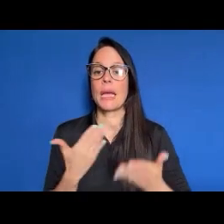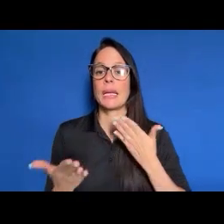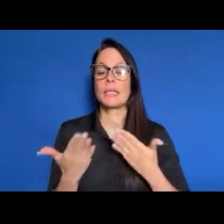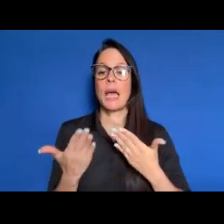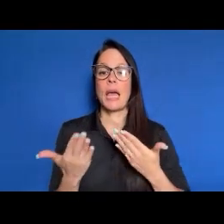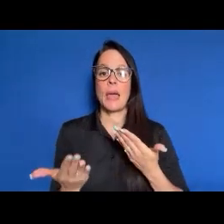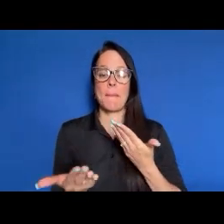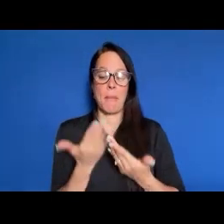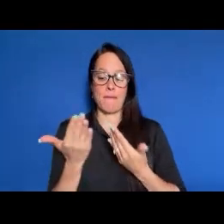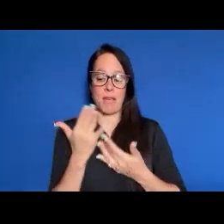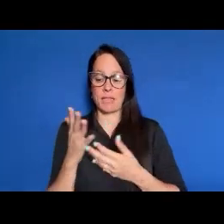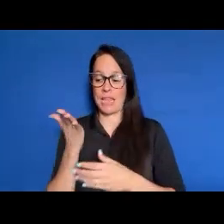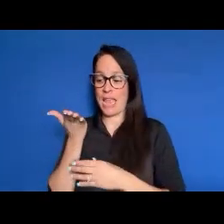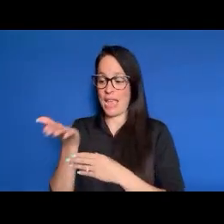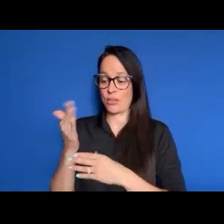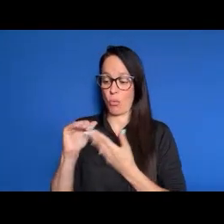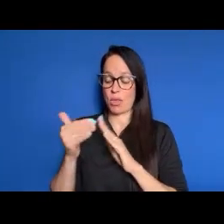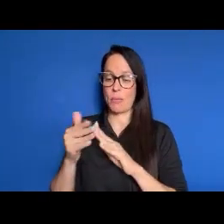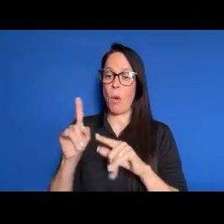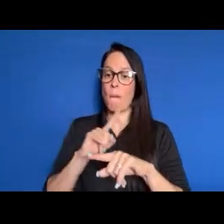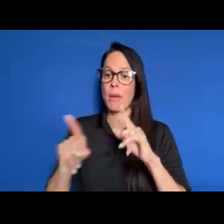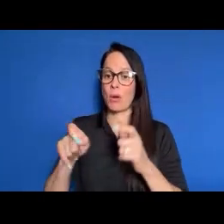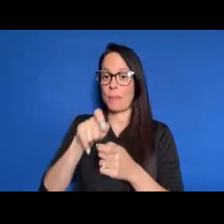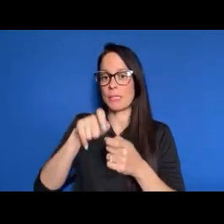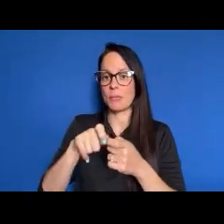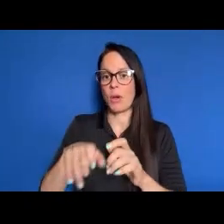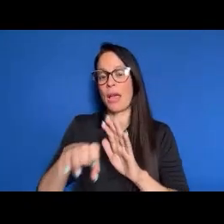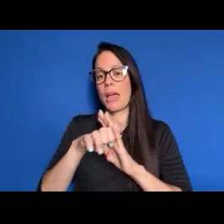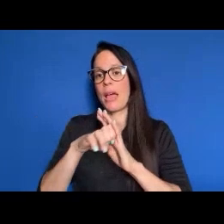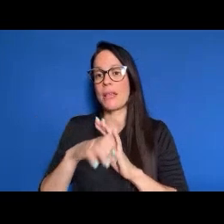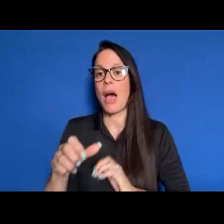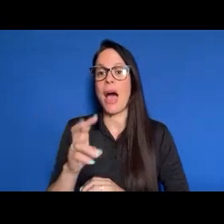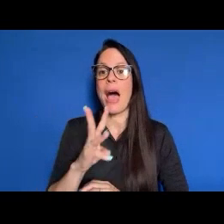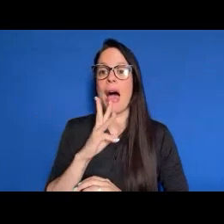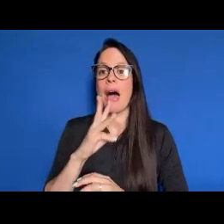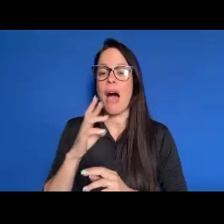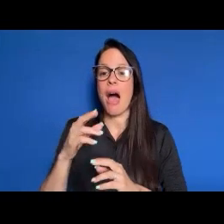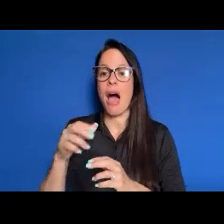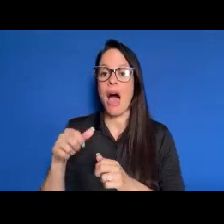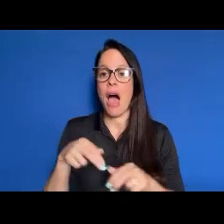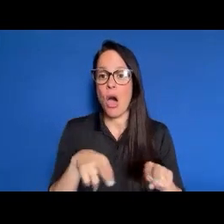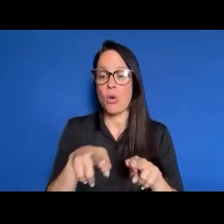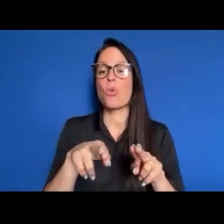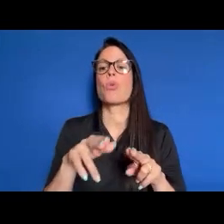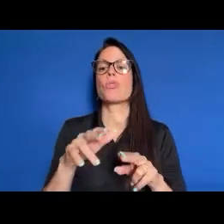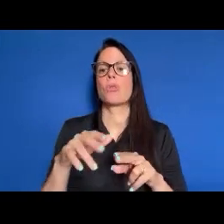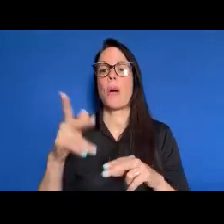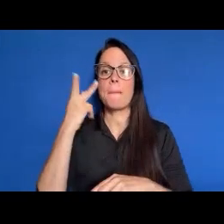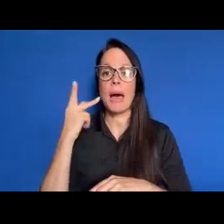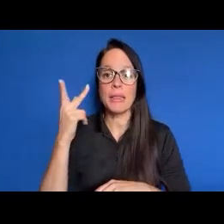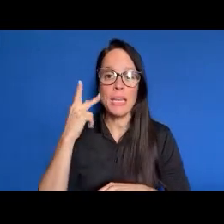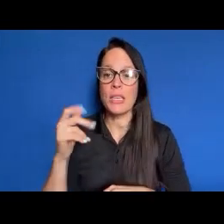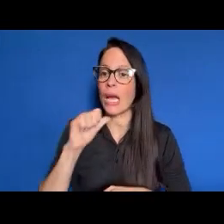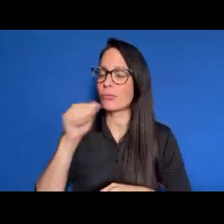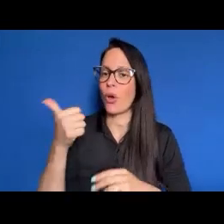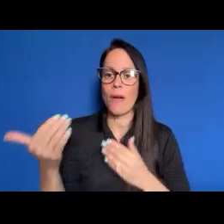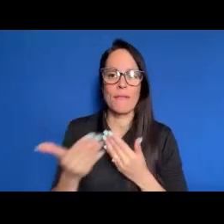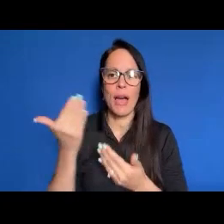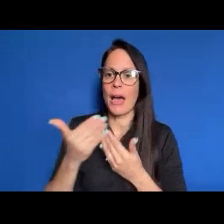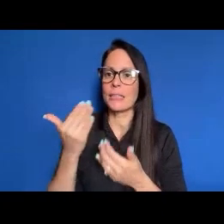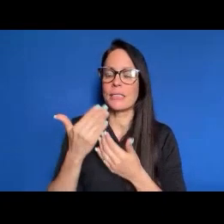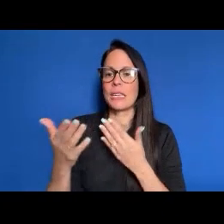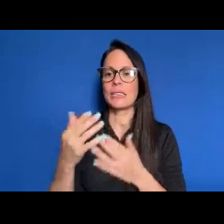pero ese municipio como tal, en el caso, por ejemplo, de Arroyo, Patillas, pues tal vez la accesibilidad no es tan fácil para llegar a Guayama o llegar